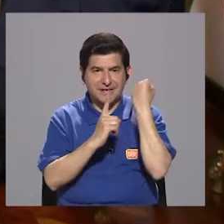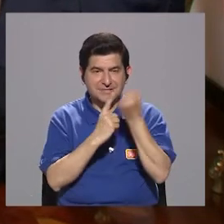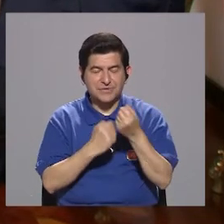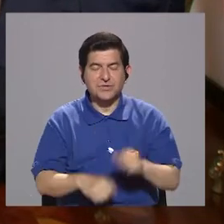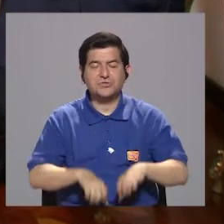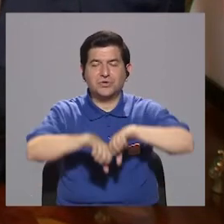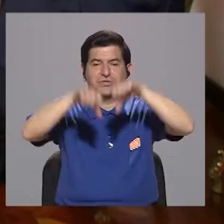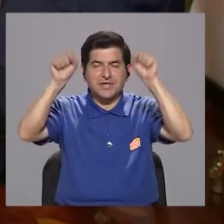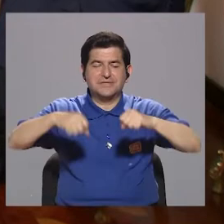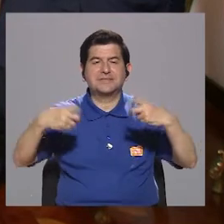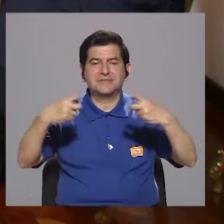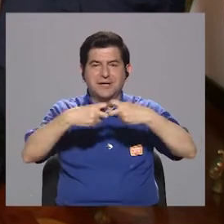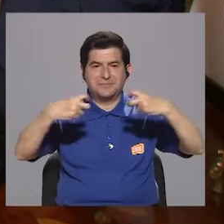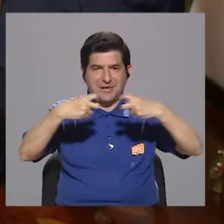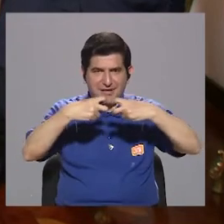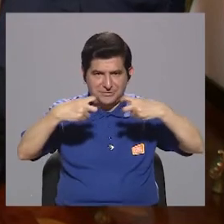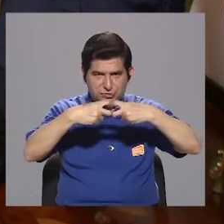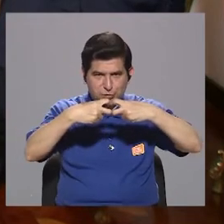del sistema eléctrico.